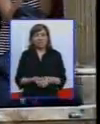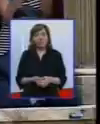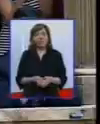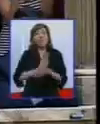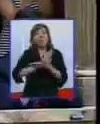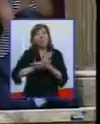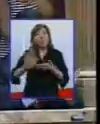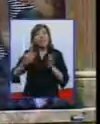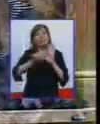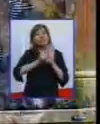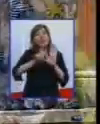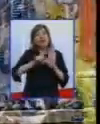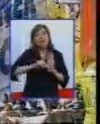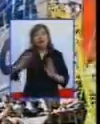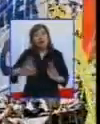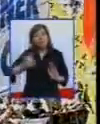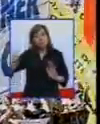una nueva ley de adopción.